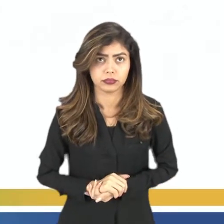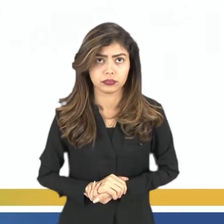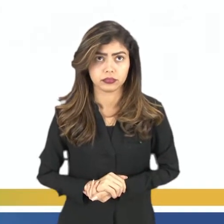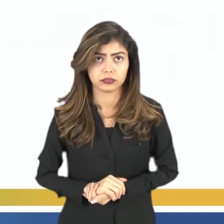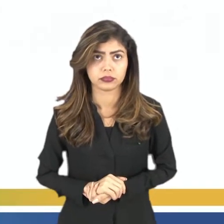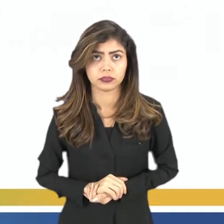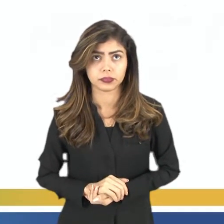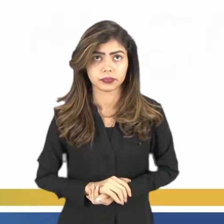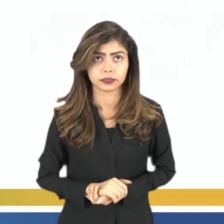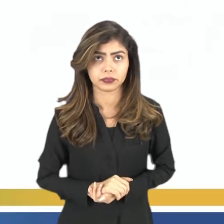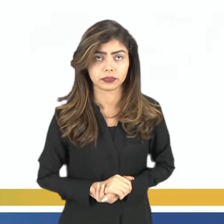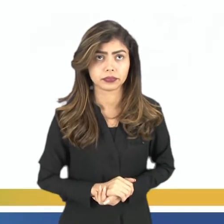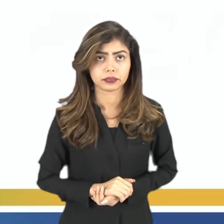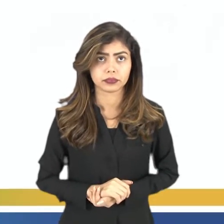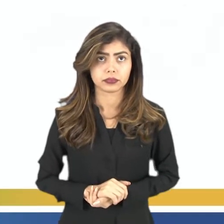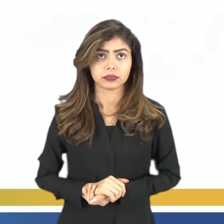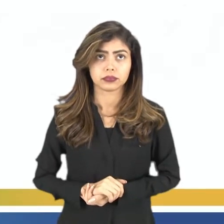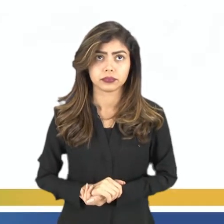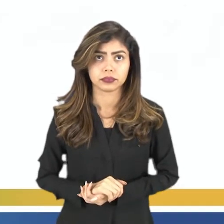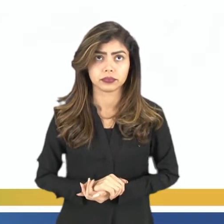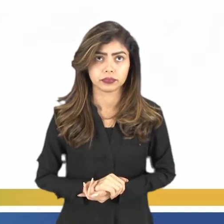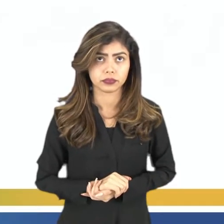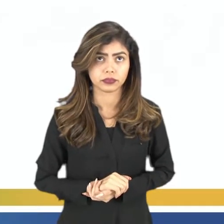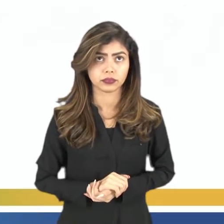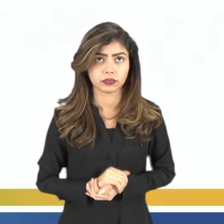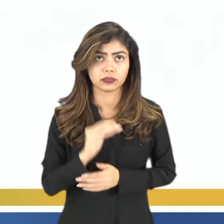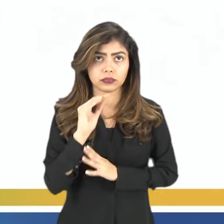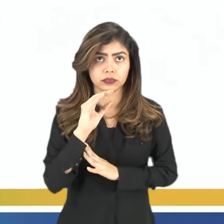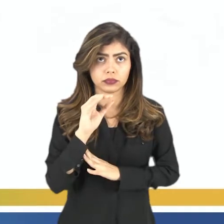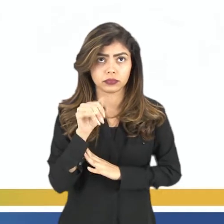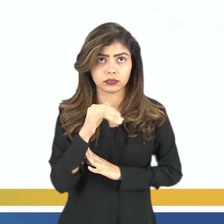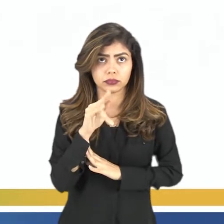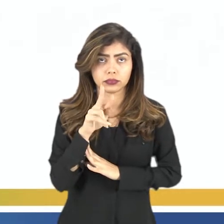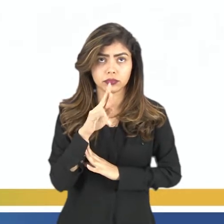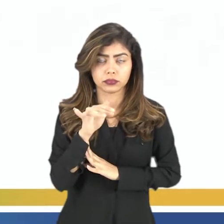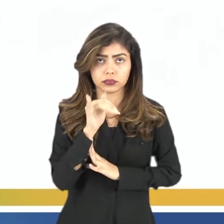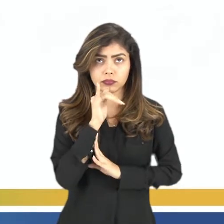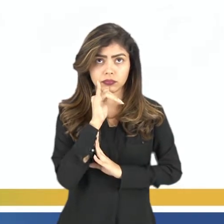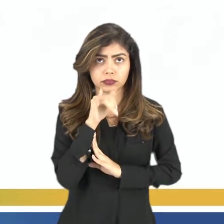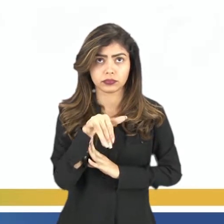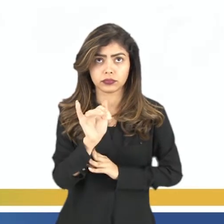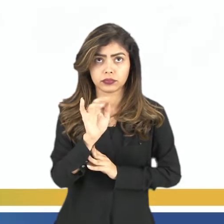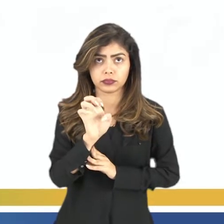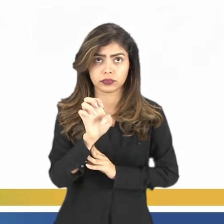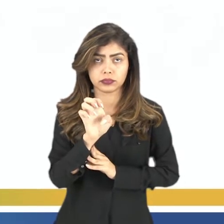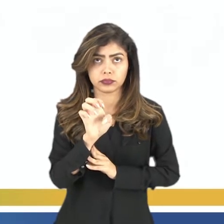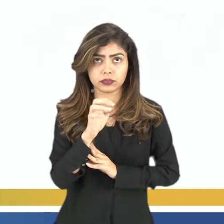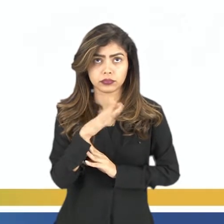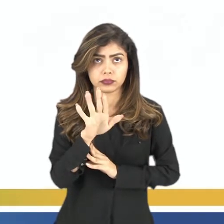Las conjunciones conjuntivas. Por ejemplo, y,